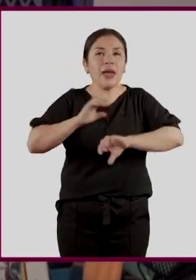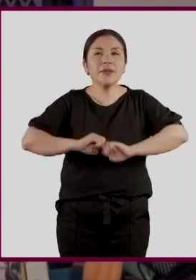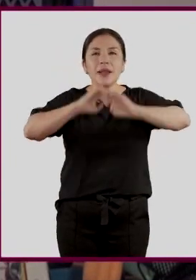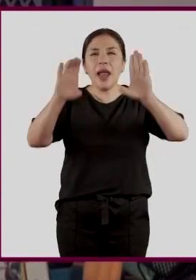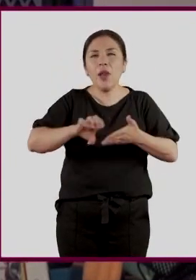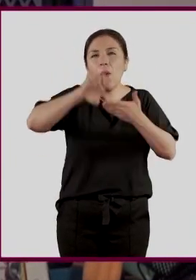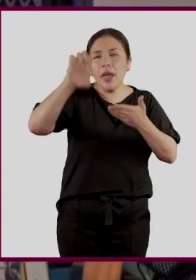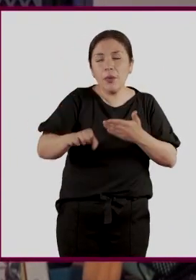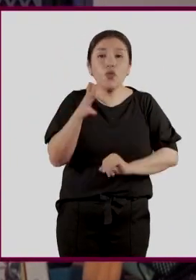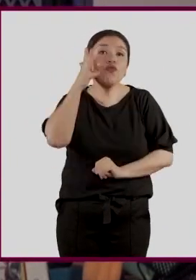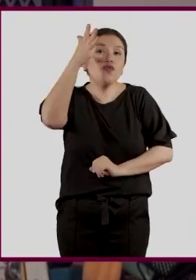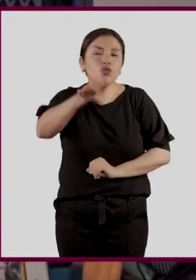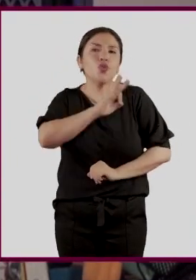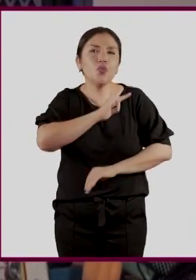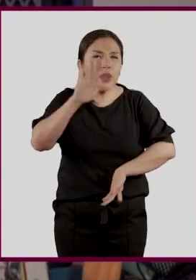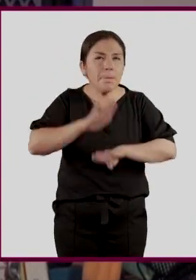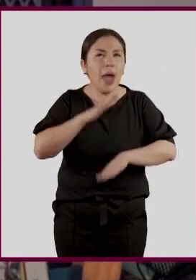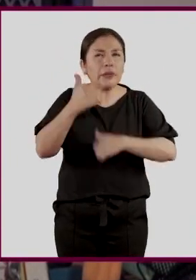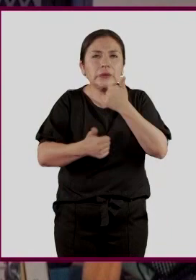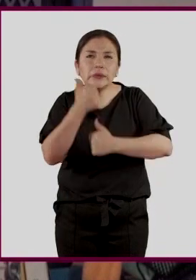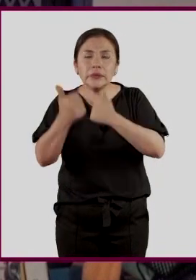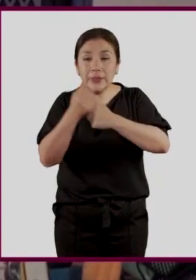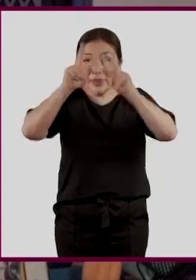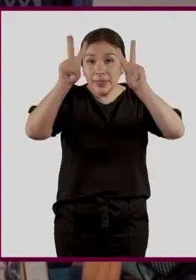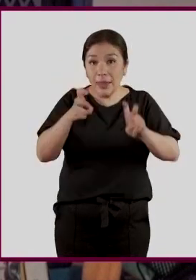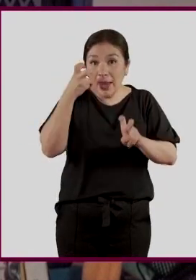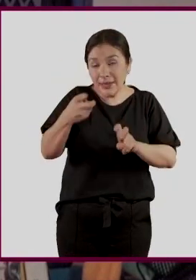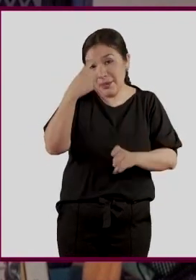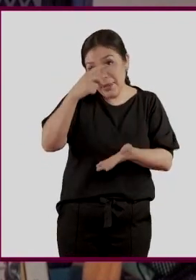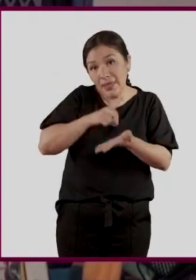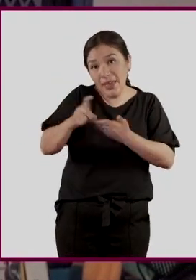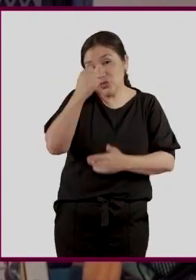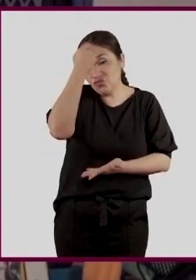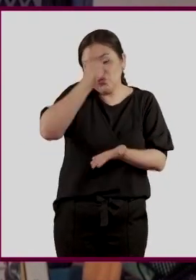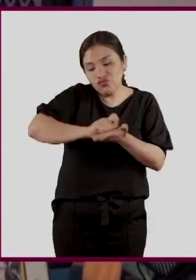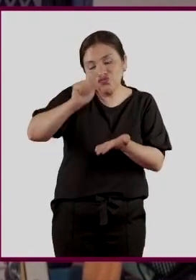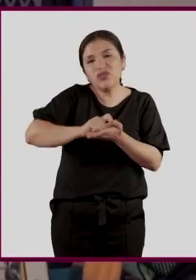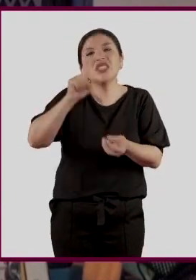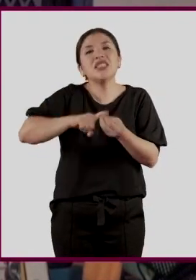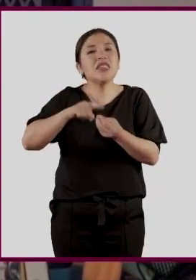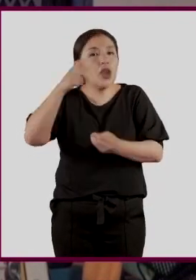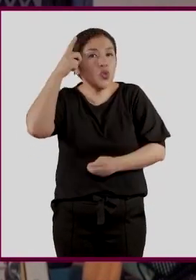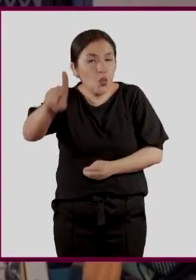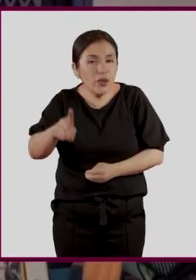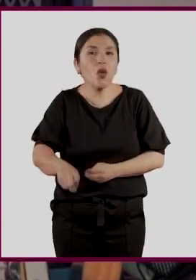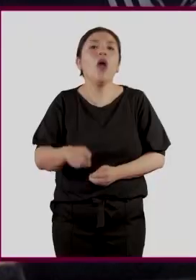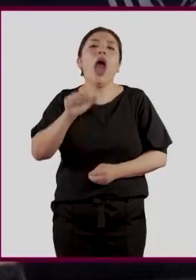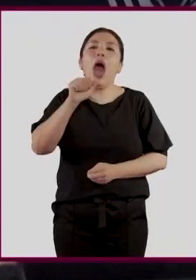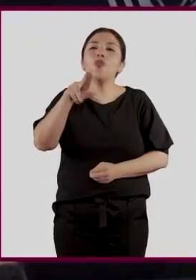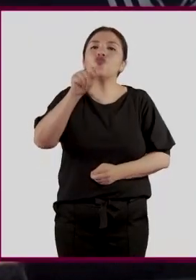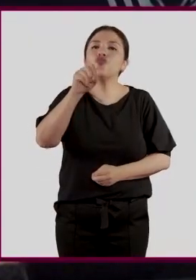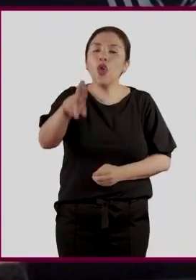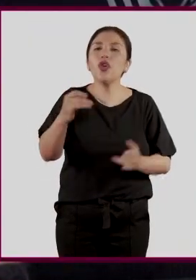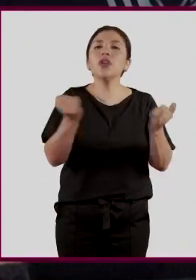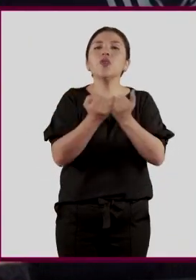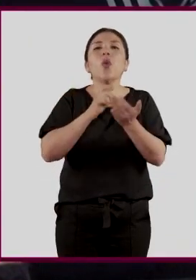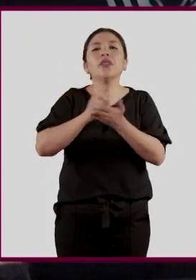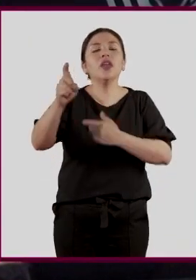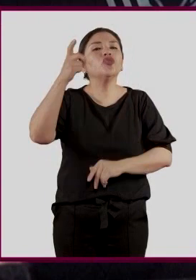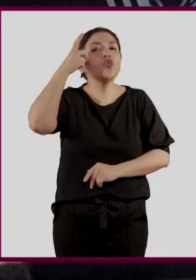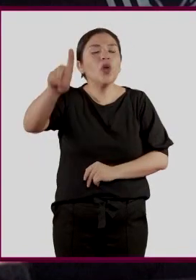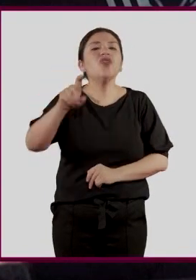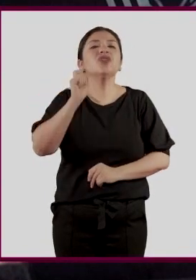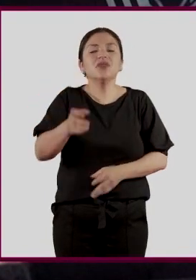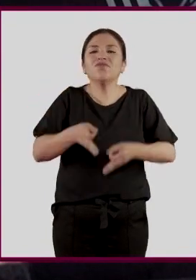y que en un futuro podamos seguir abordando este tema de los derechos de propiedad intelectual, los derechos de autor y los derechos